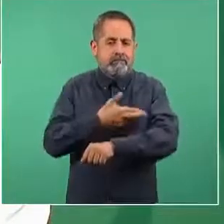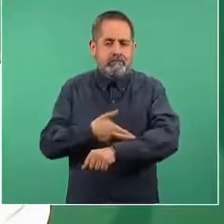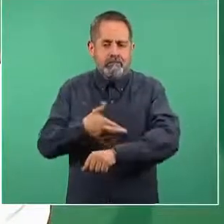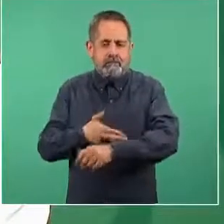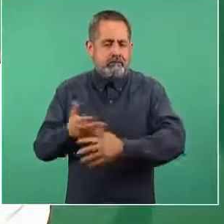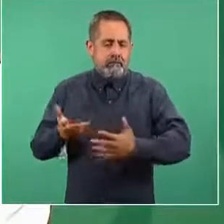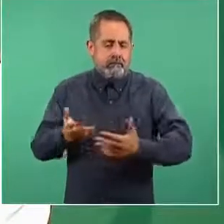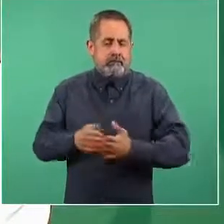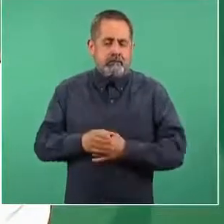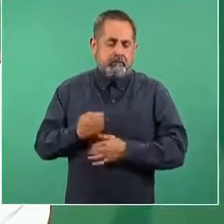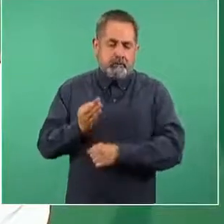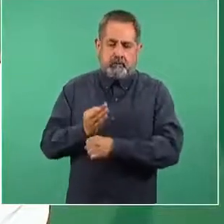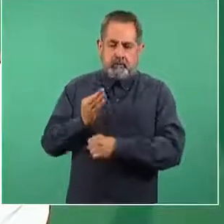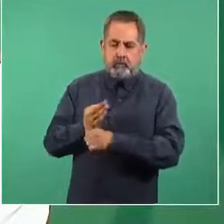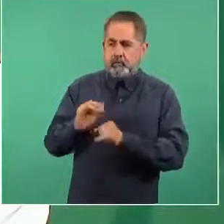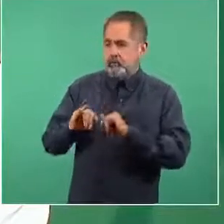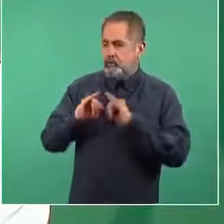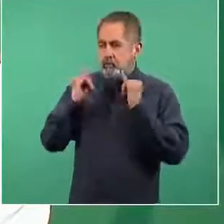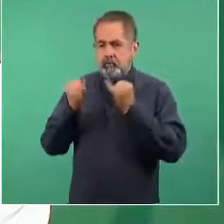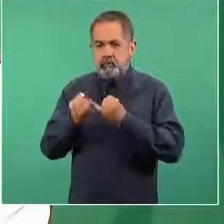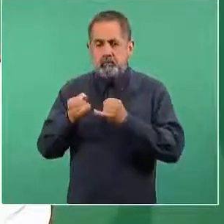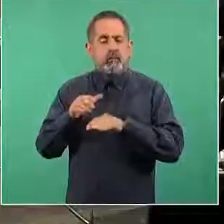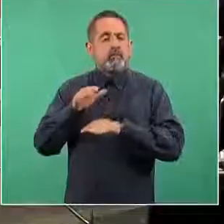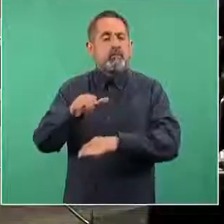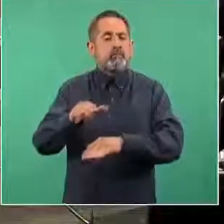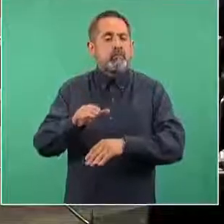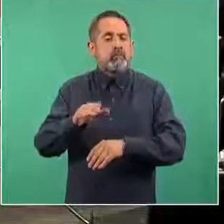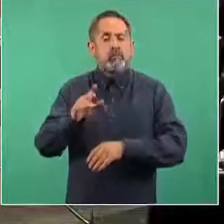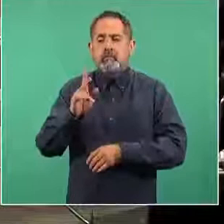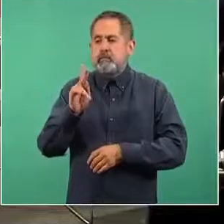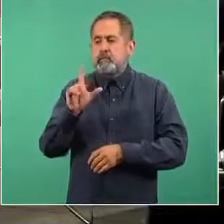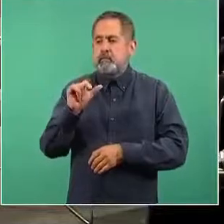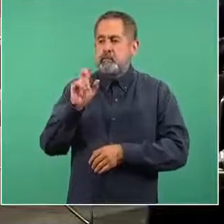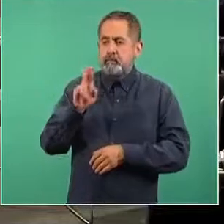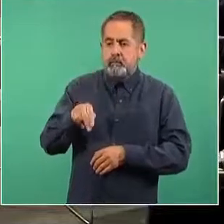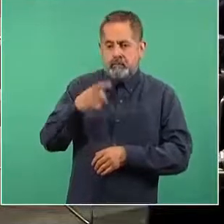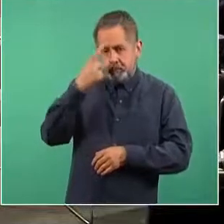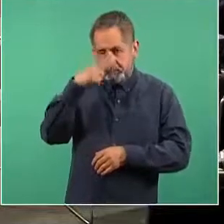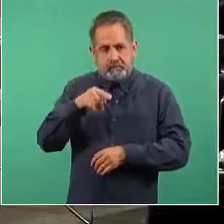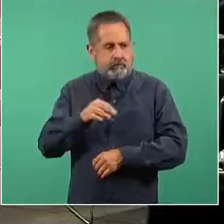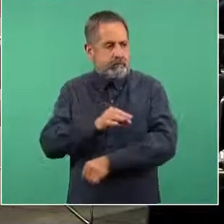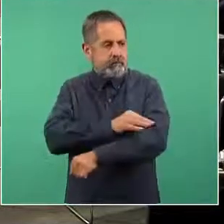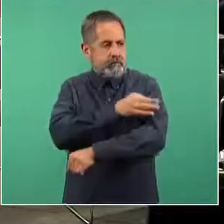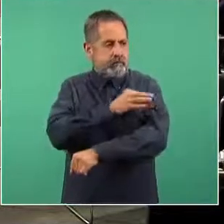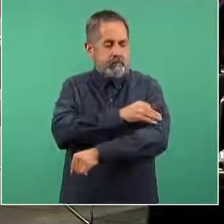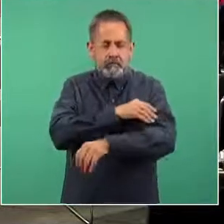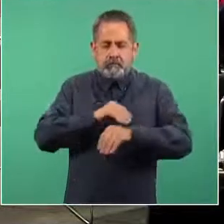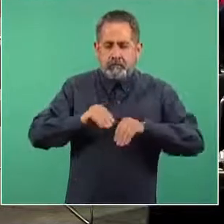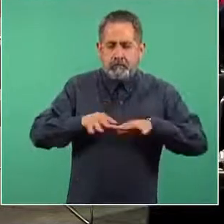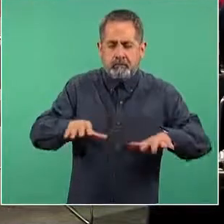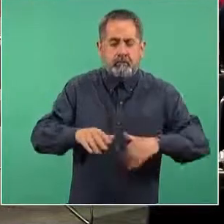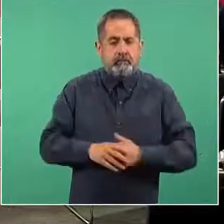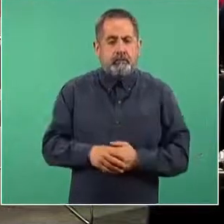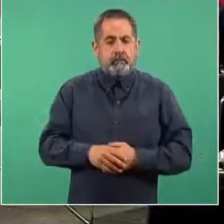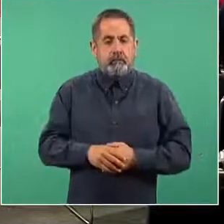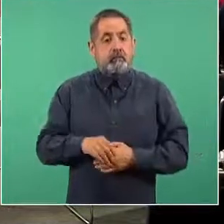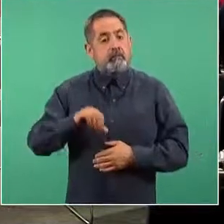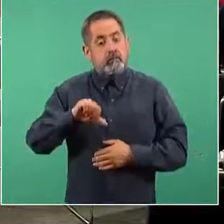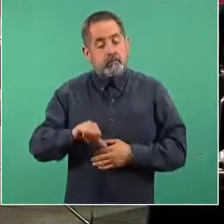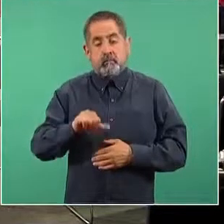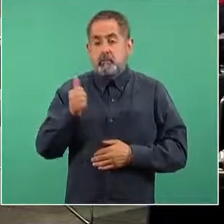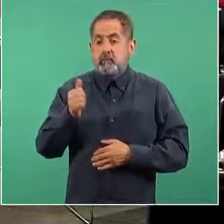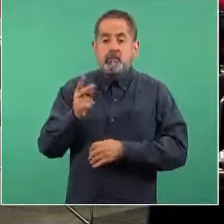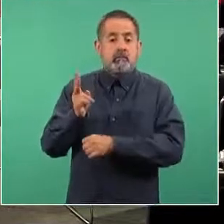todo obviamente orientado a la estrategia nacional de vacunación. Pero también el día de hoy tenemos un invitado especial que